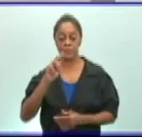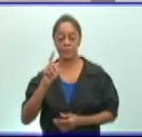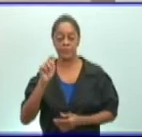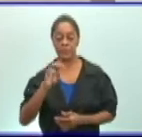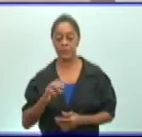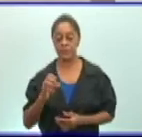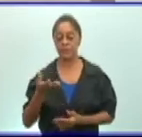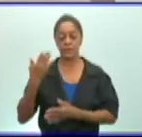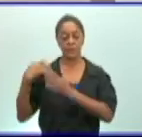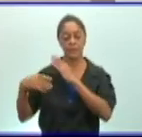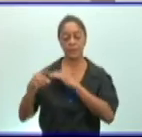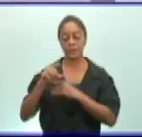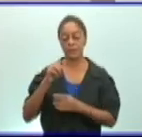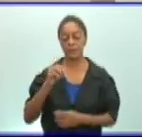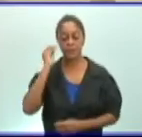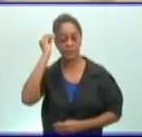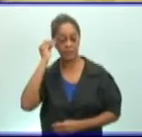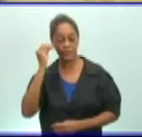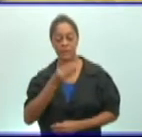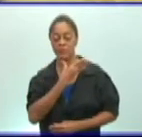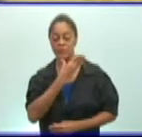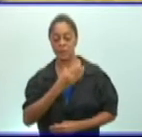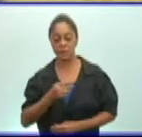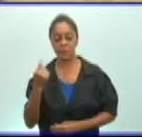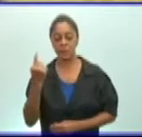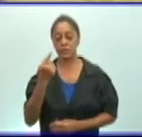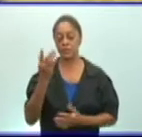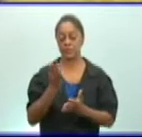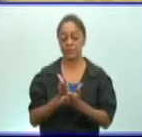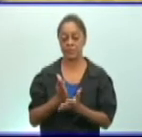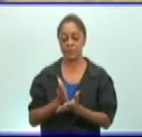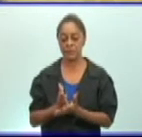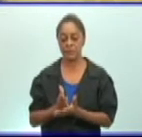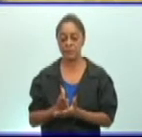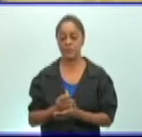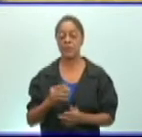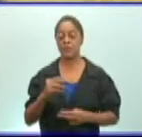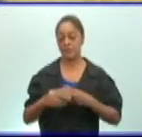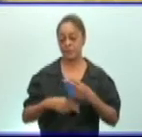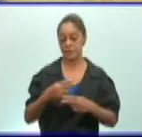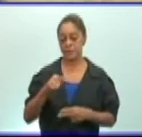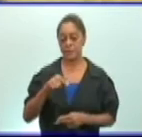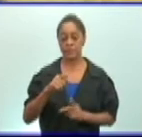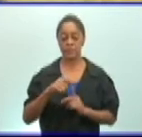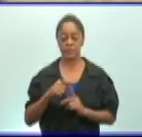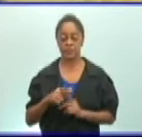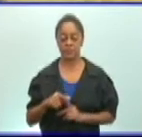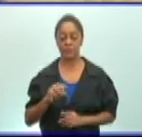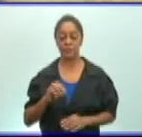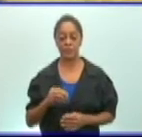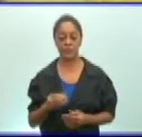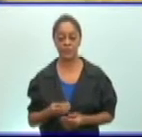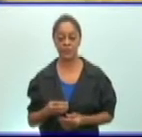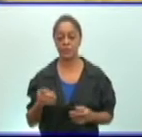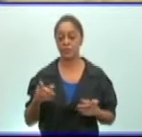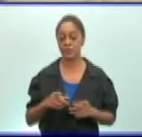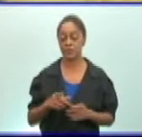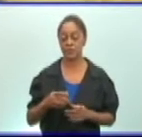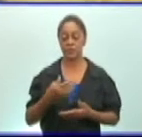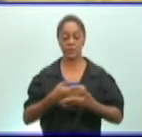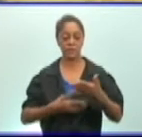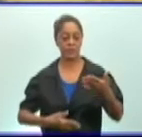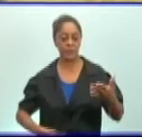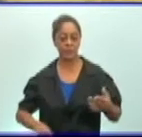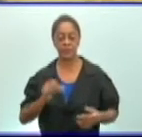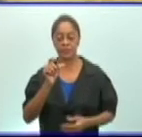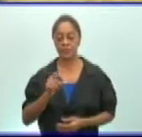Grecia ha sido escrito pensado en los jóvenes y en los primeros estudios que ha de realizar sobre este tema. Por ello se ha simplificado la enorme lista de